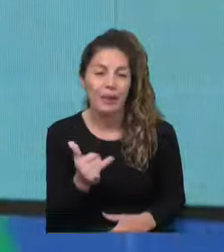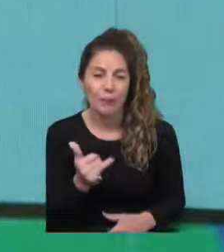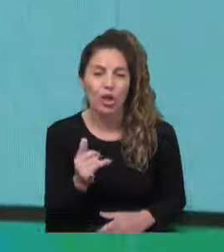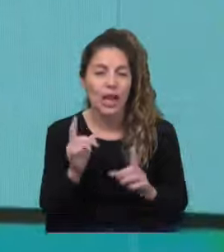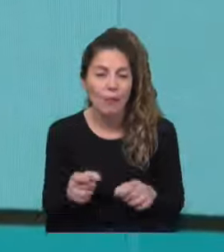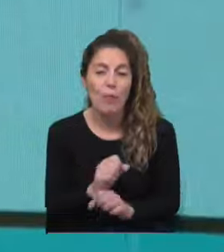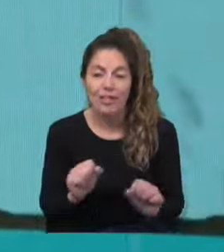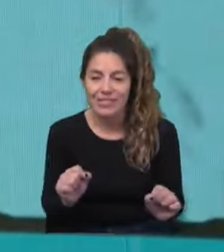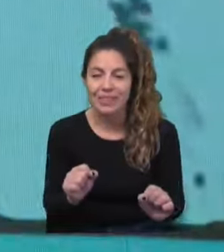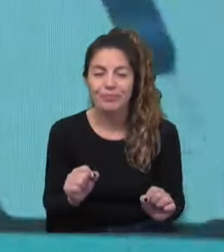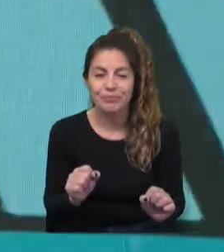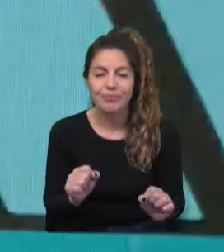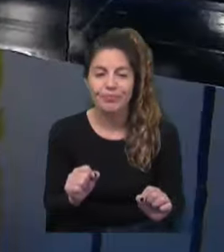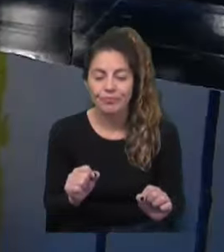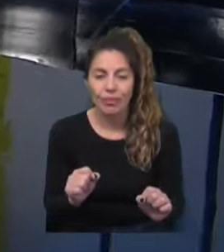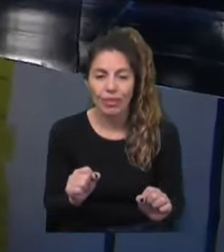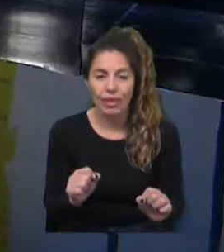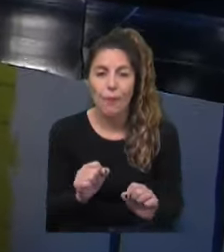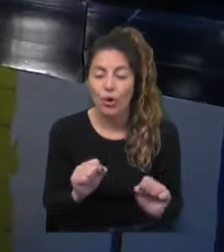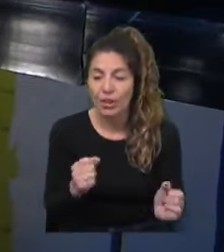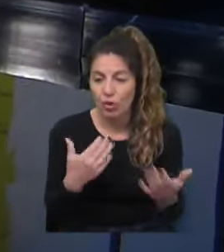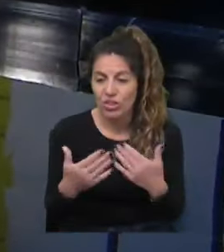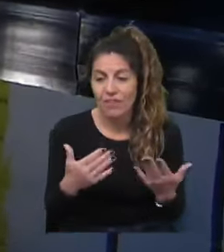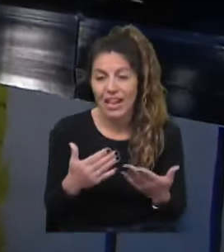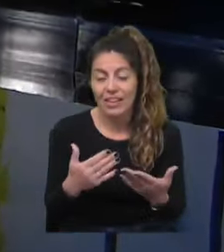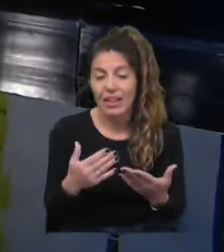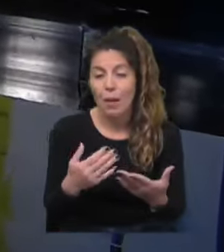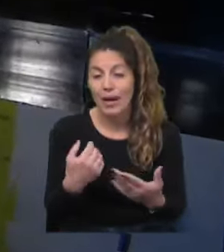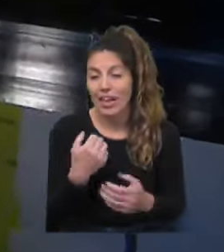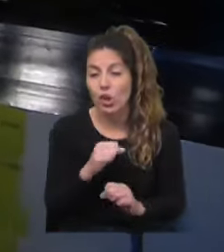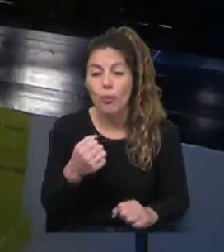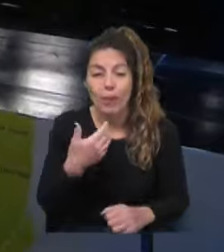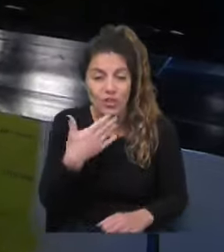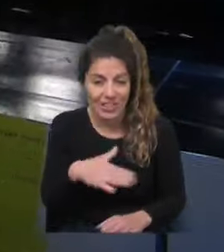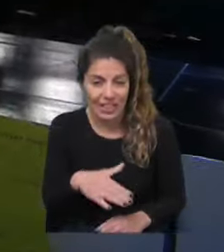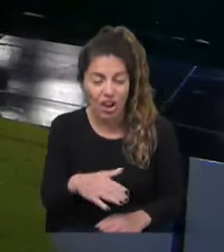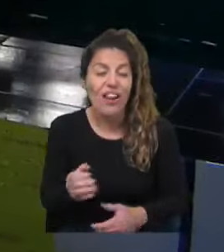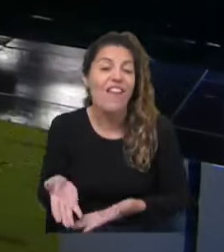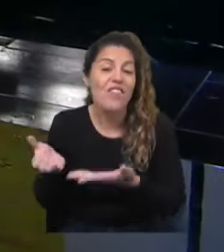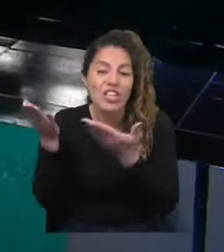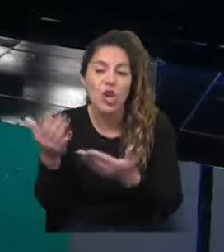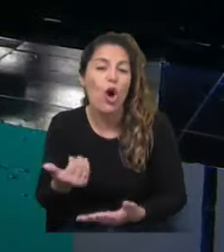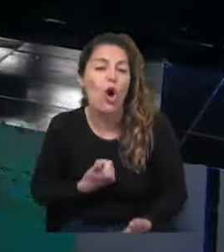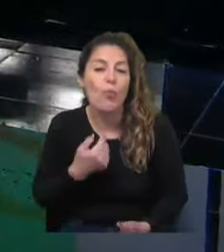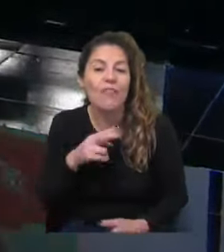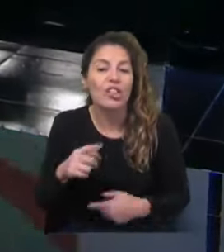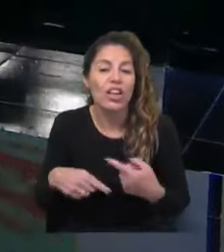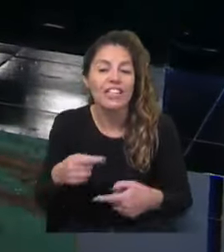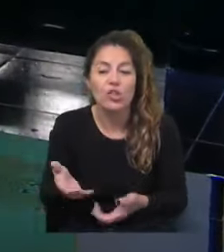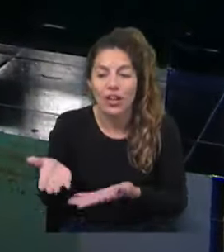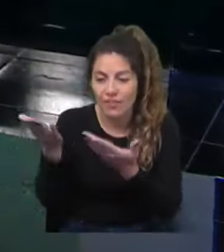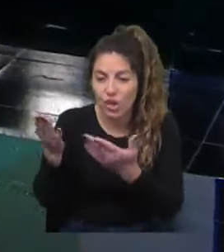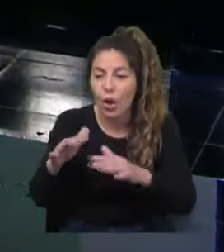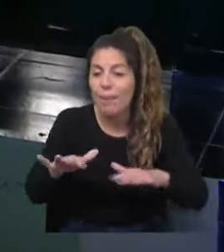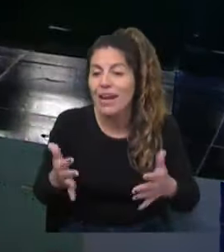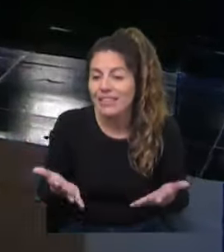también puede ser un tecnicismo o también lo podemos hablar de manera que comprendamos todos. La inflación. ¿Cómo ha visto la trayectoria de la inflación? Que parece